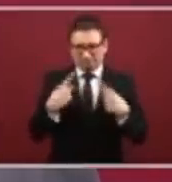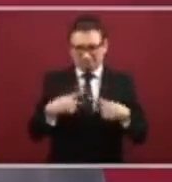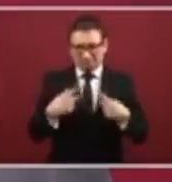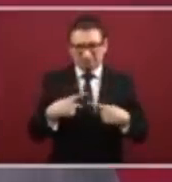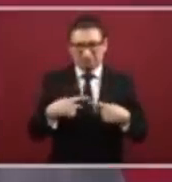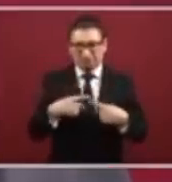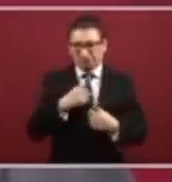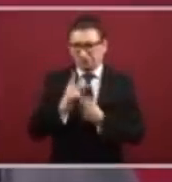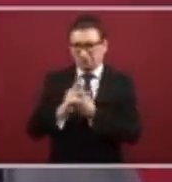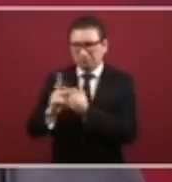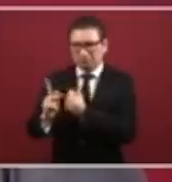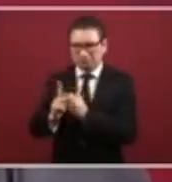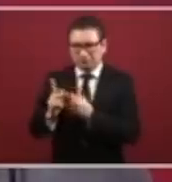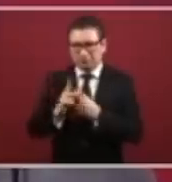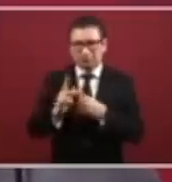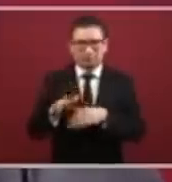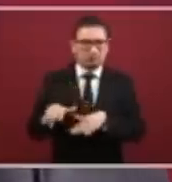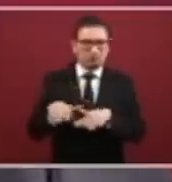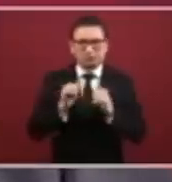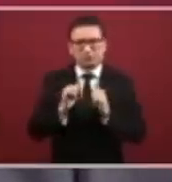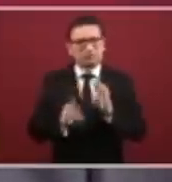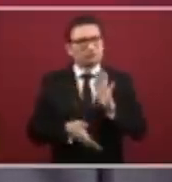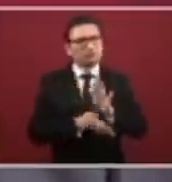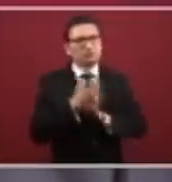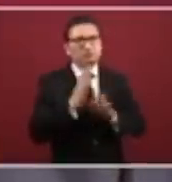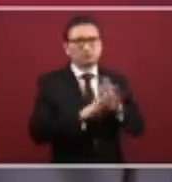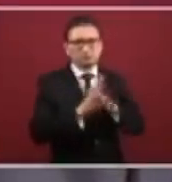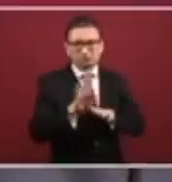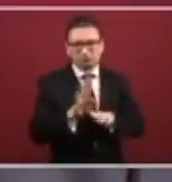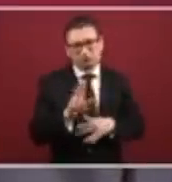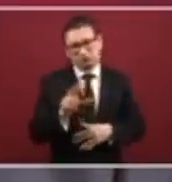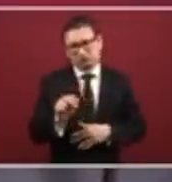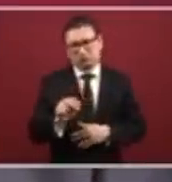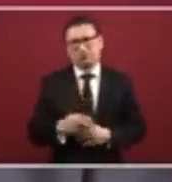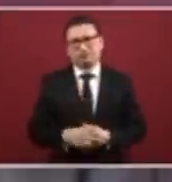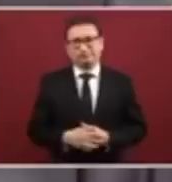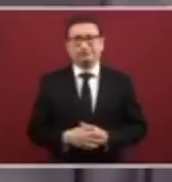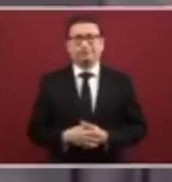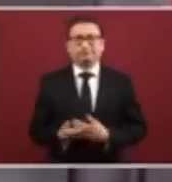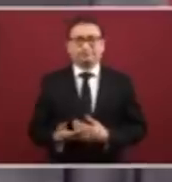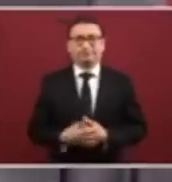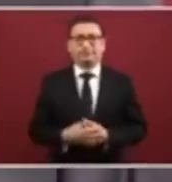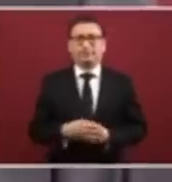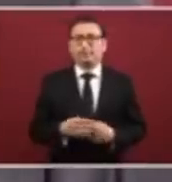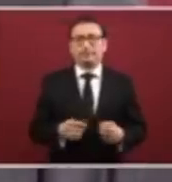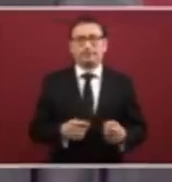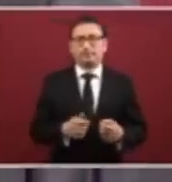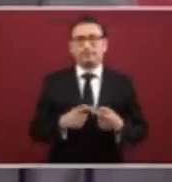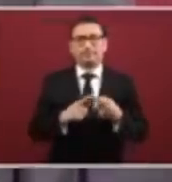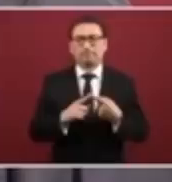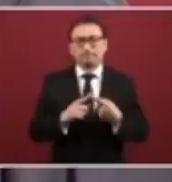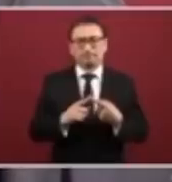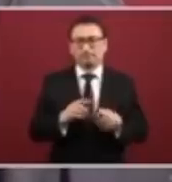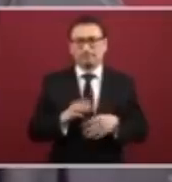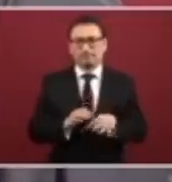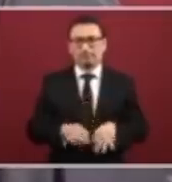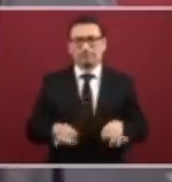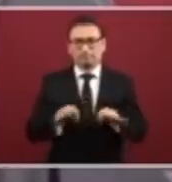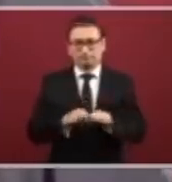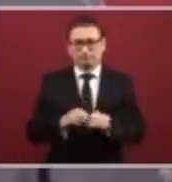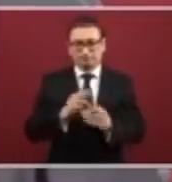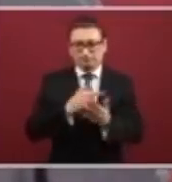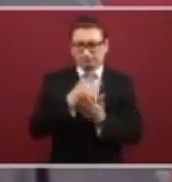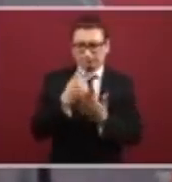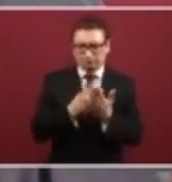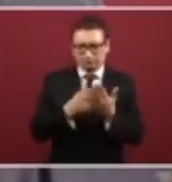emigrar. Eso es lo primero. De ahí la importancia que tienen los programas para